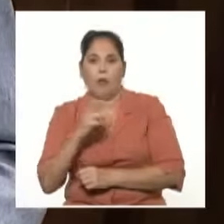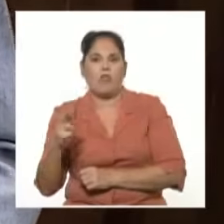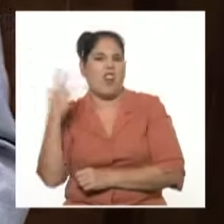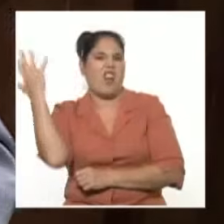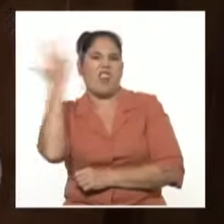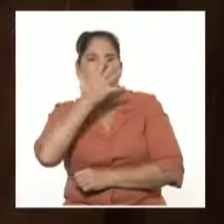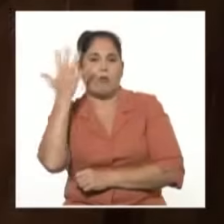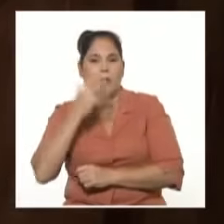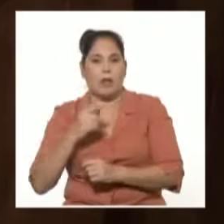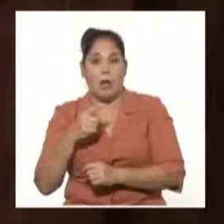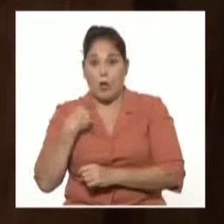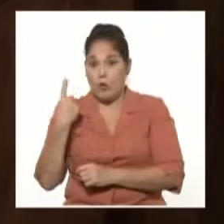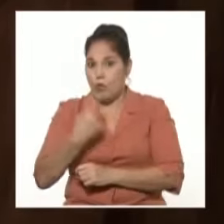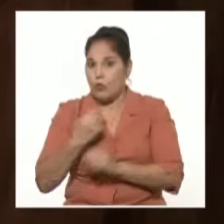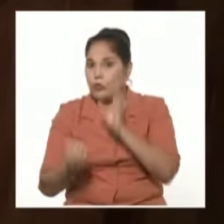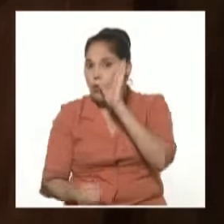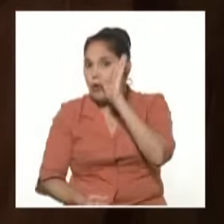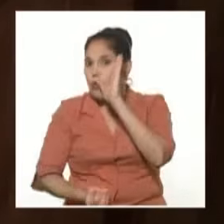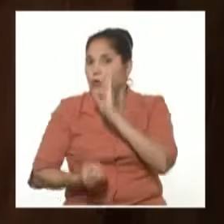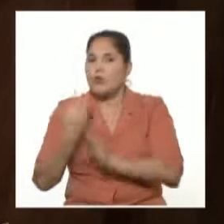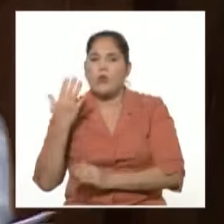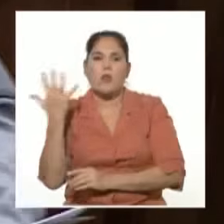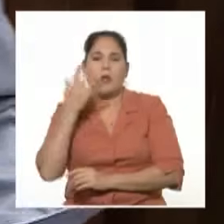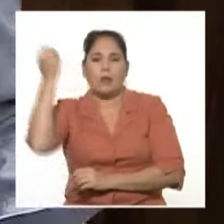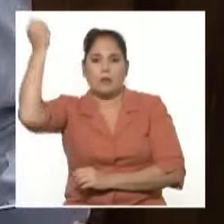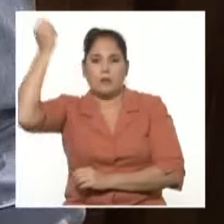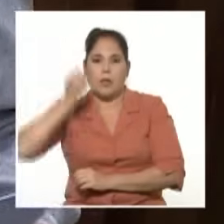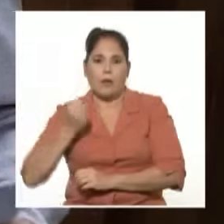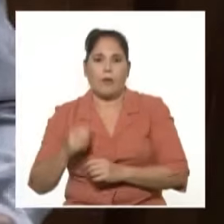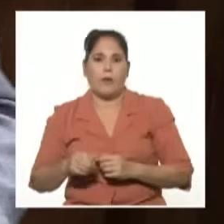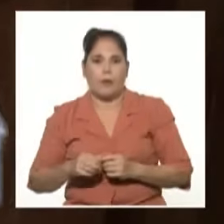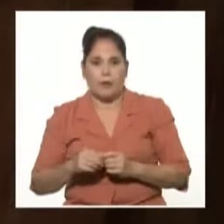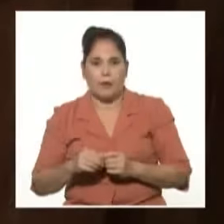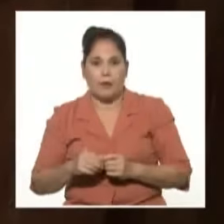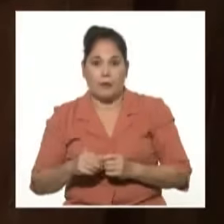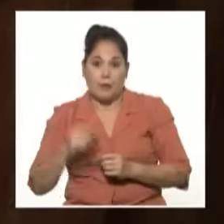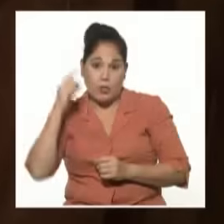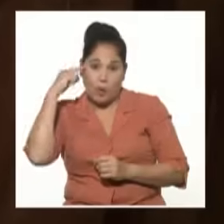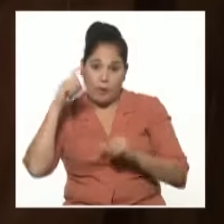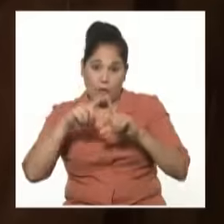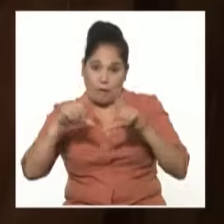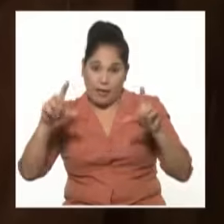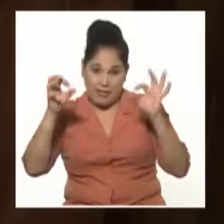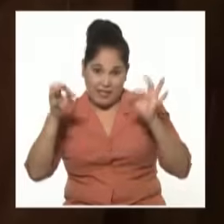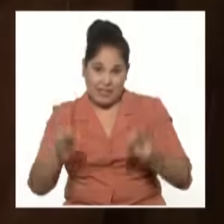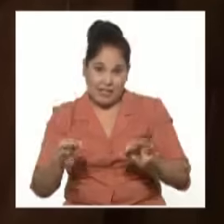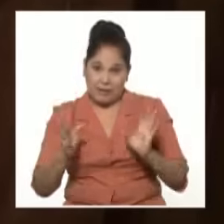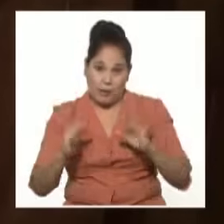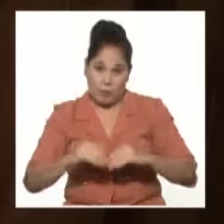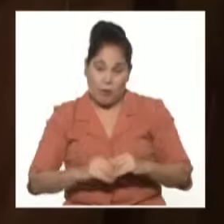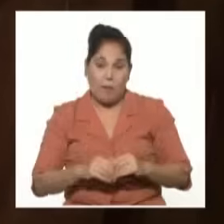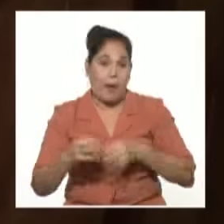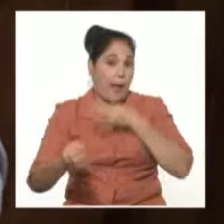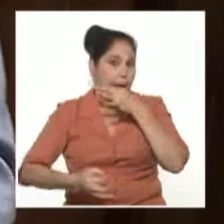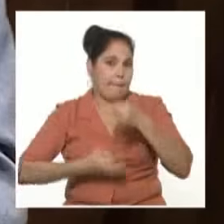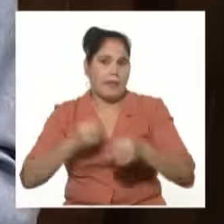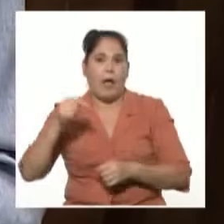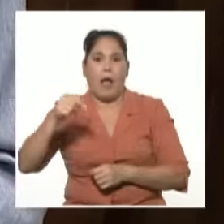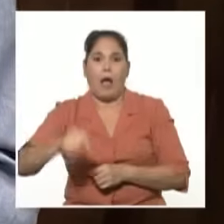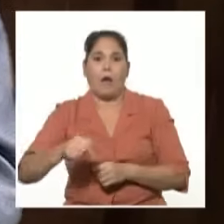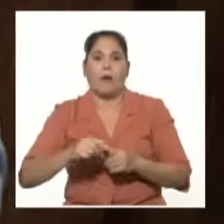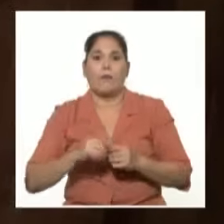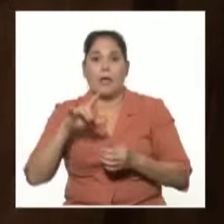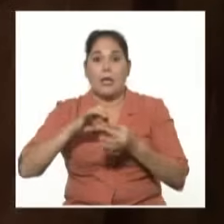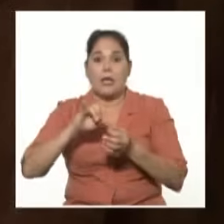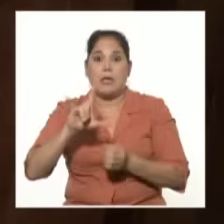y de dónde surgen los traidores. No creo que haya frases más exactas para describir la actuación de Alejandro